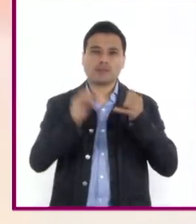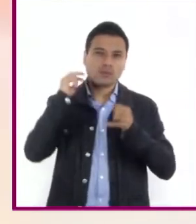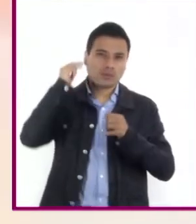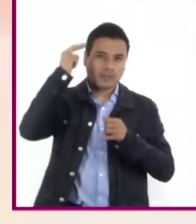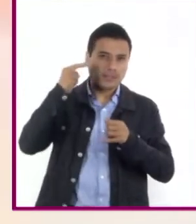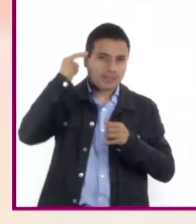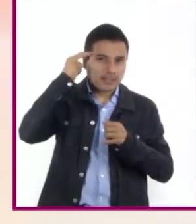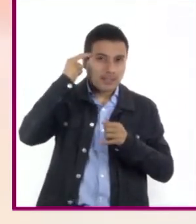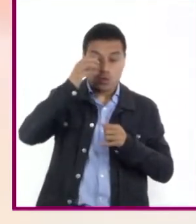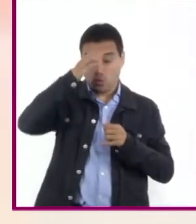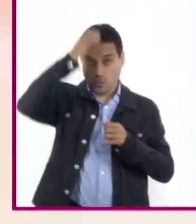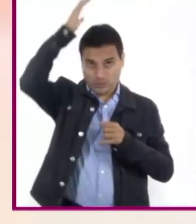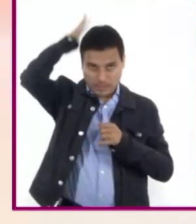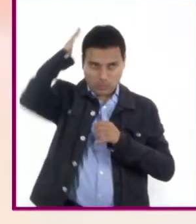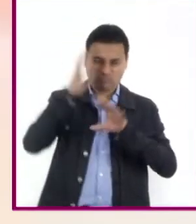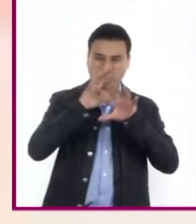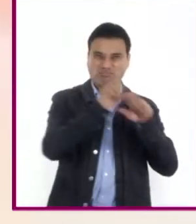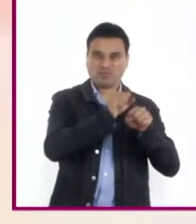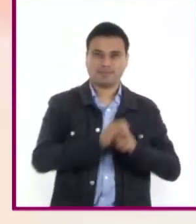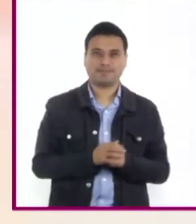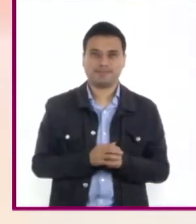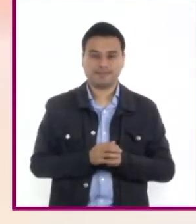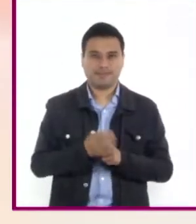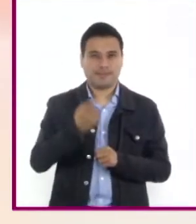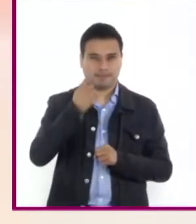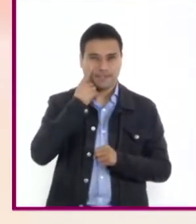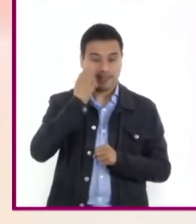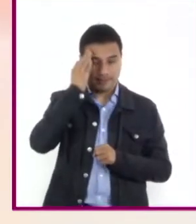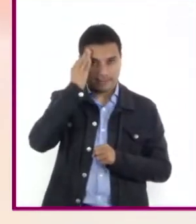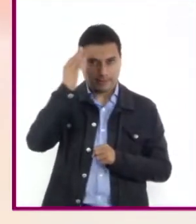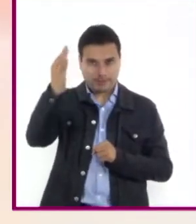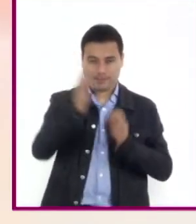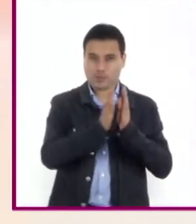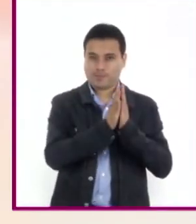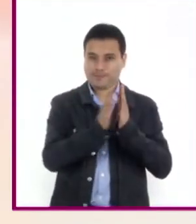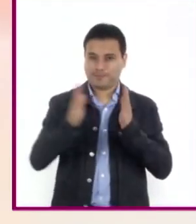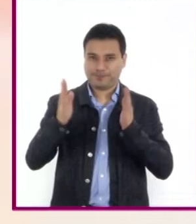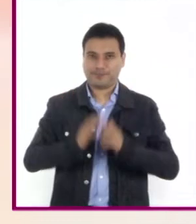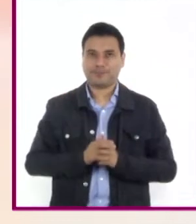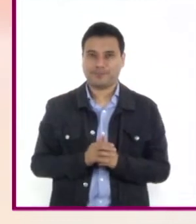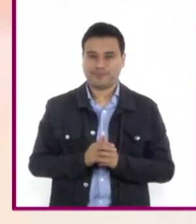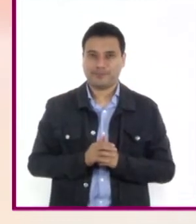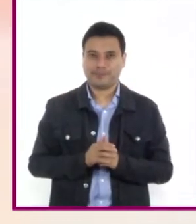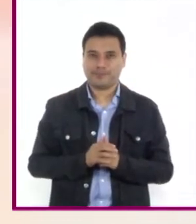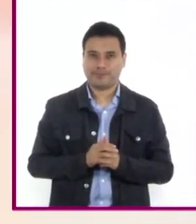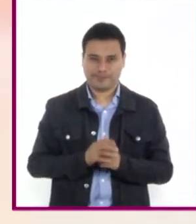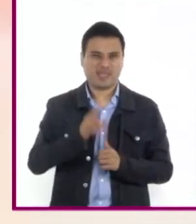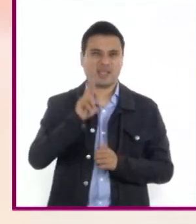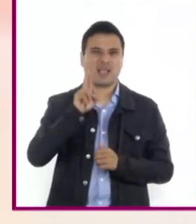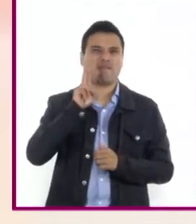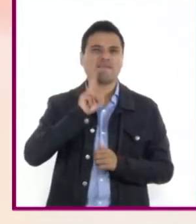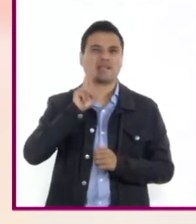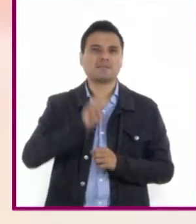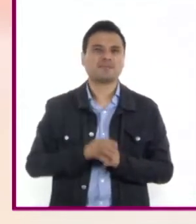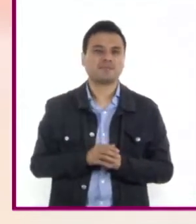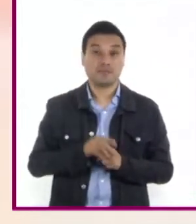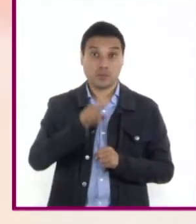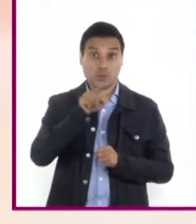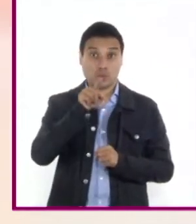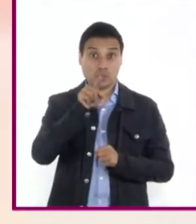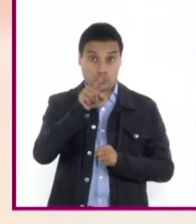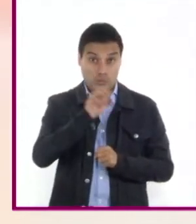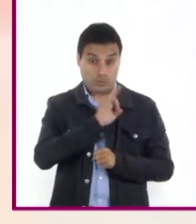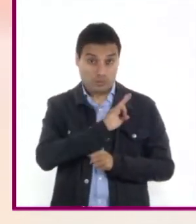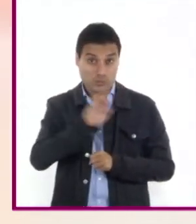Cuauhtémoc. Ahora te presento esta línea del tiempo. A partir de lo revisado, ¿puedes ordenar cronológicamente